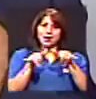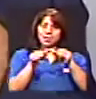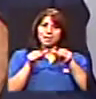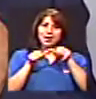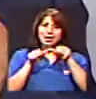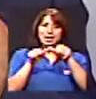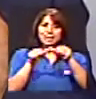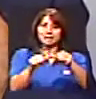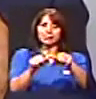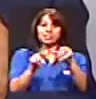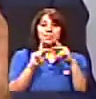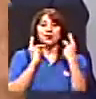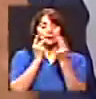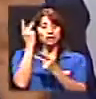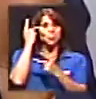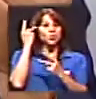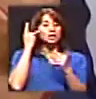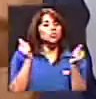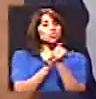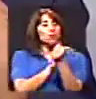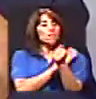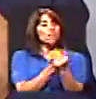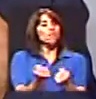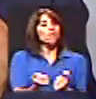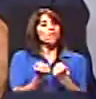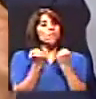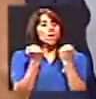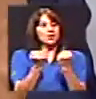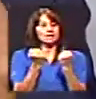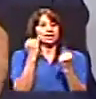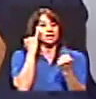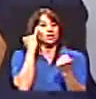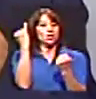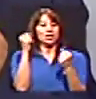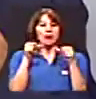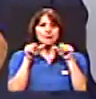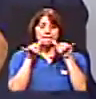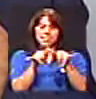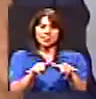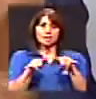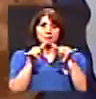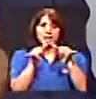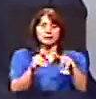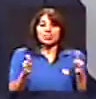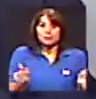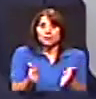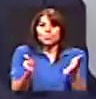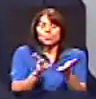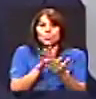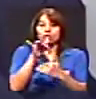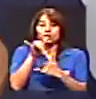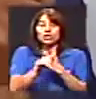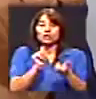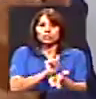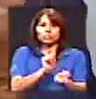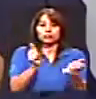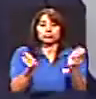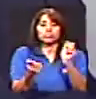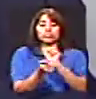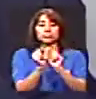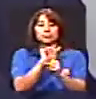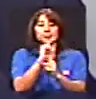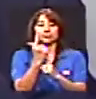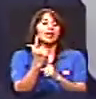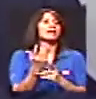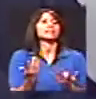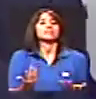ideológica permanente que impulse proyectos de transformación social más allá de lo que se puede hacer en una